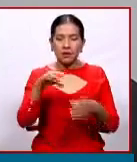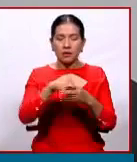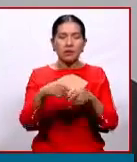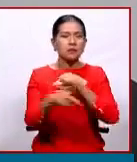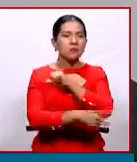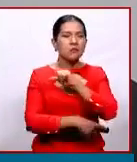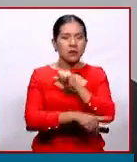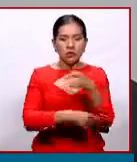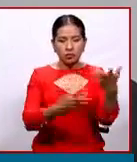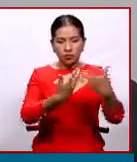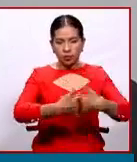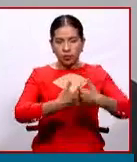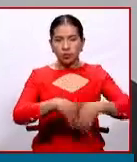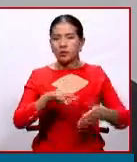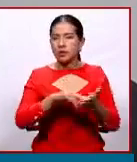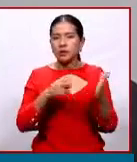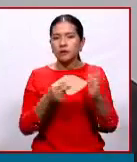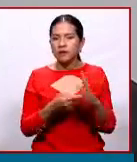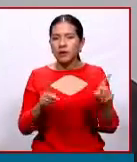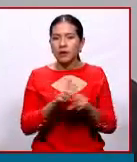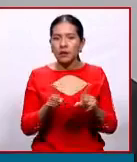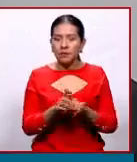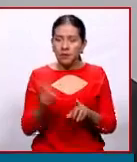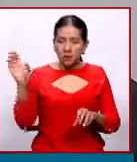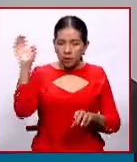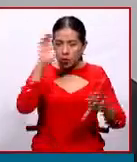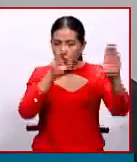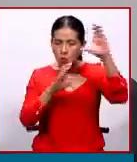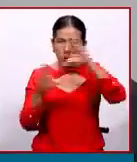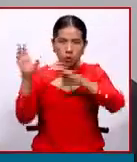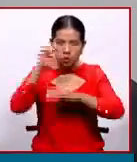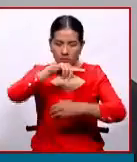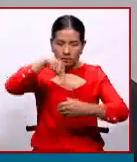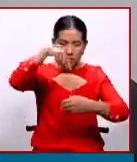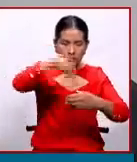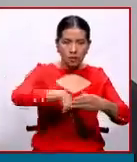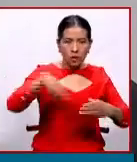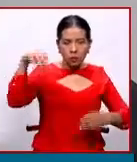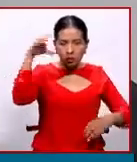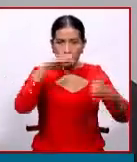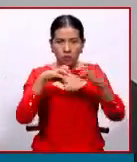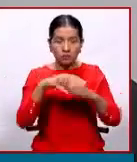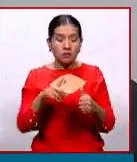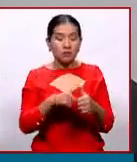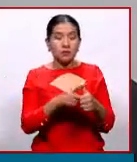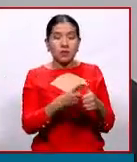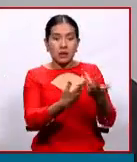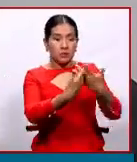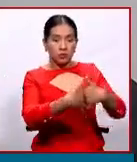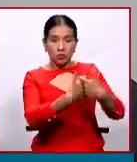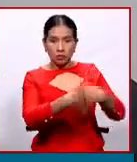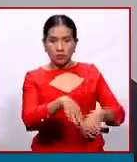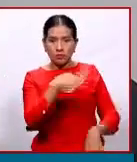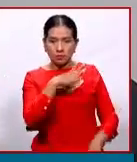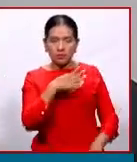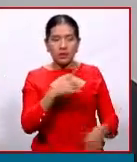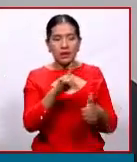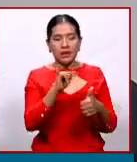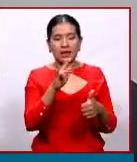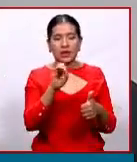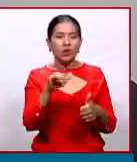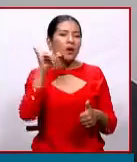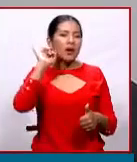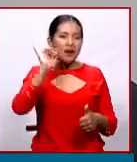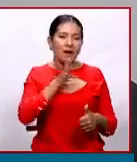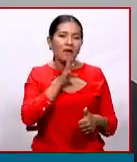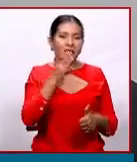que ver también con la exploración. Uno de los ejes es industrialización. Hemos hablado de litio el día de